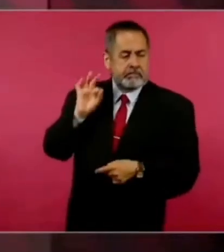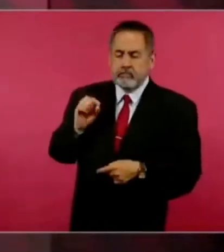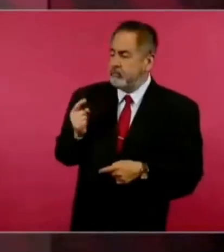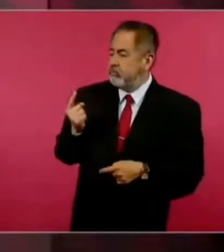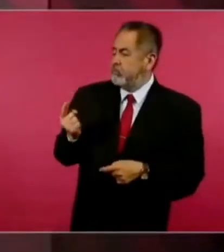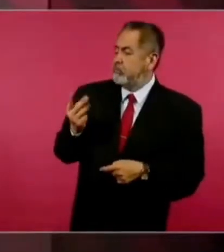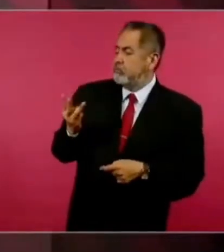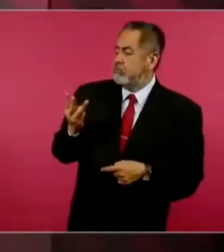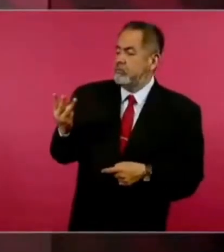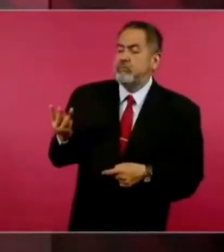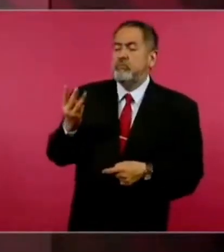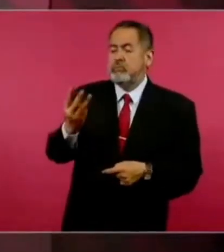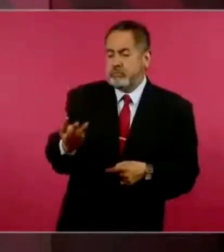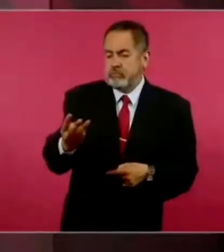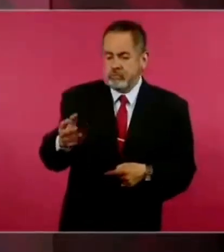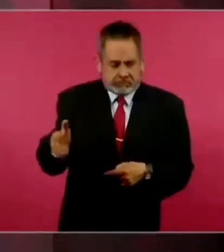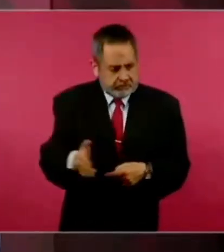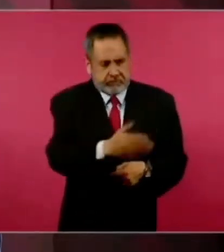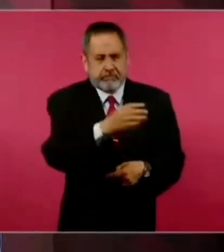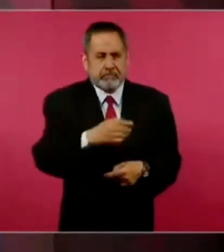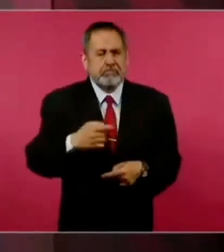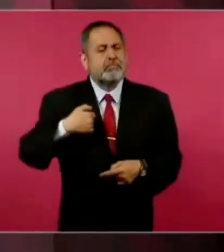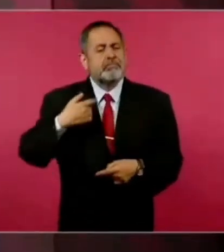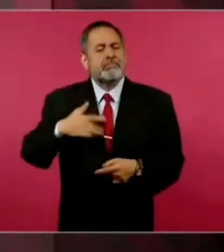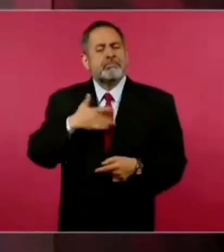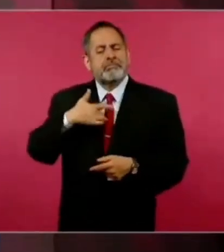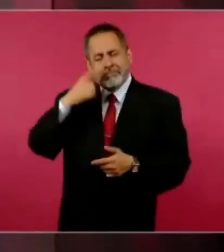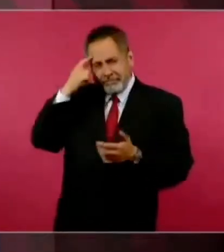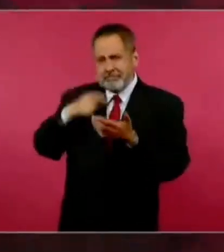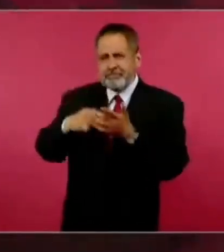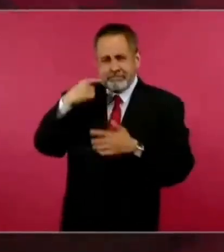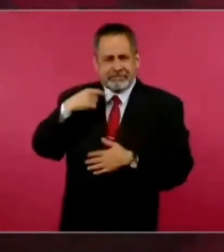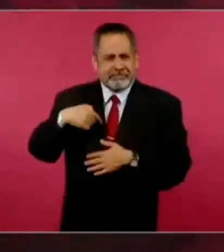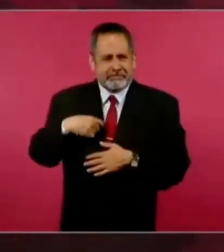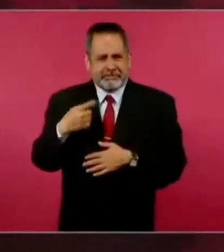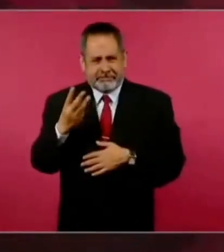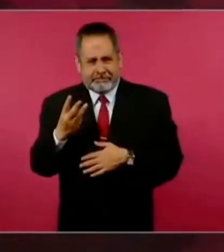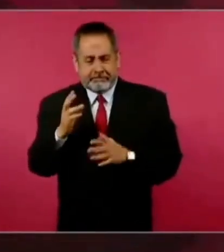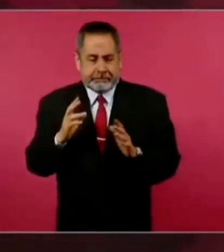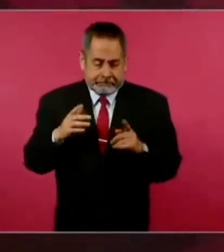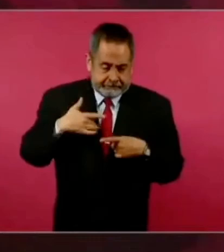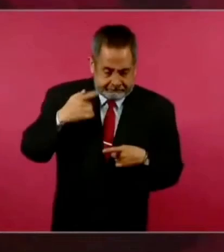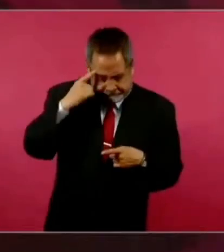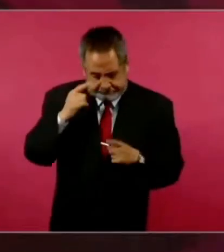me tocaban creo que 3 o 4. Les voy a cuidar bien